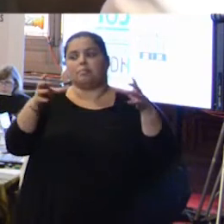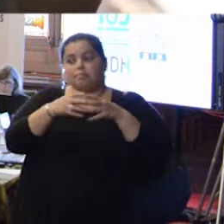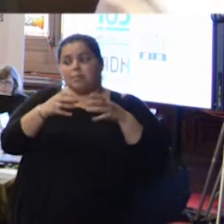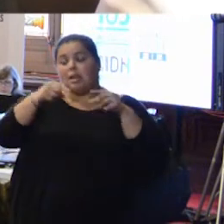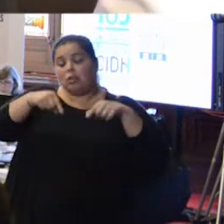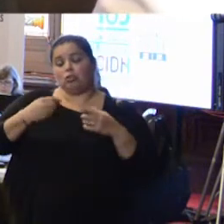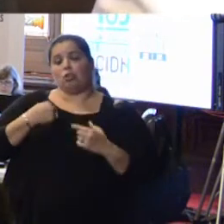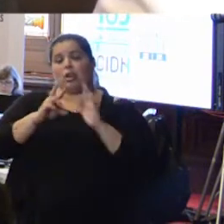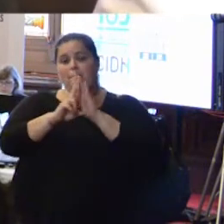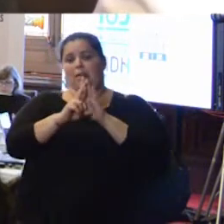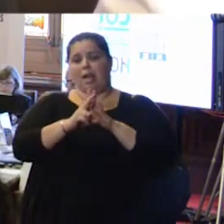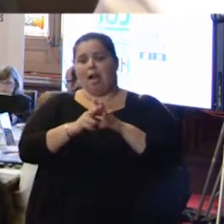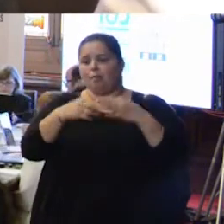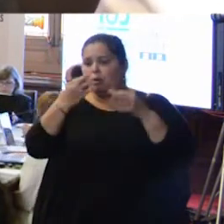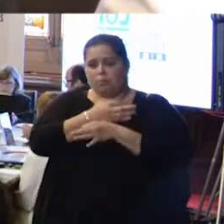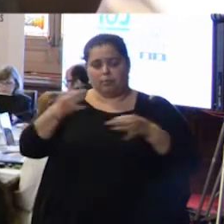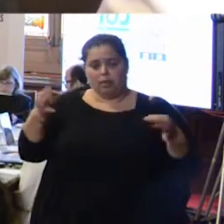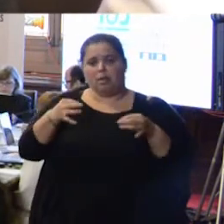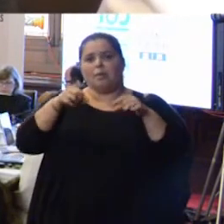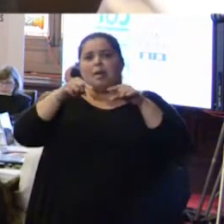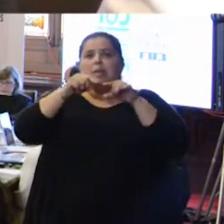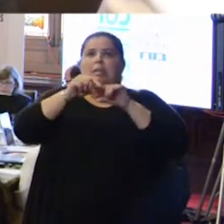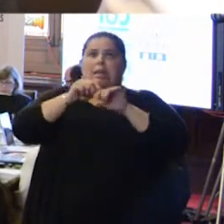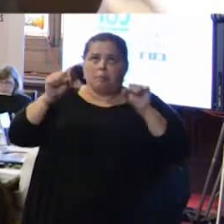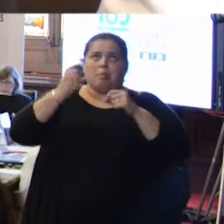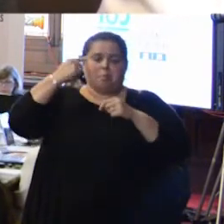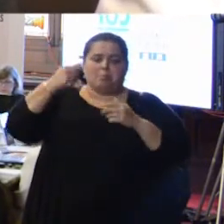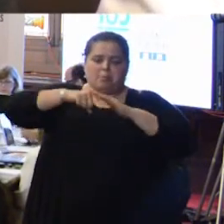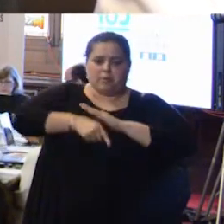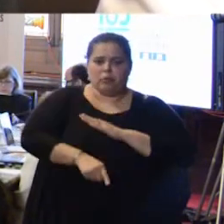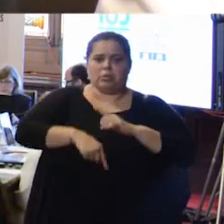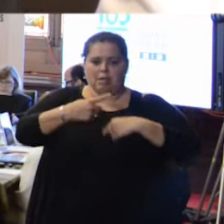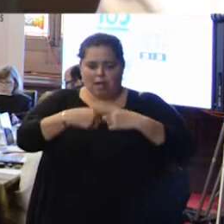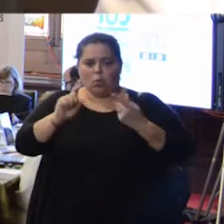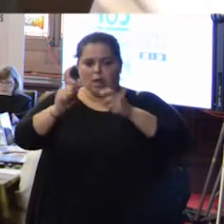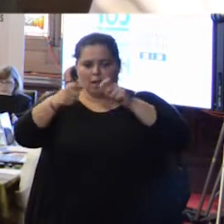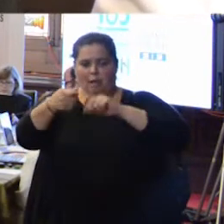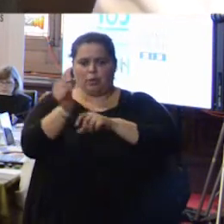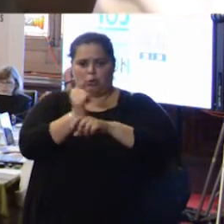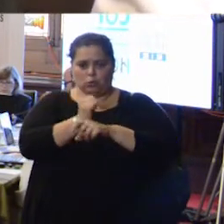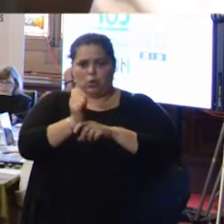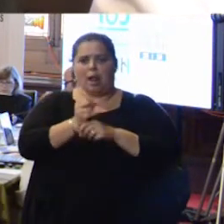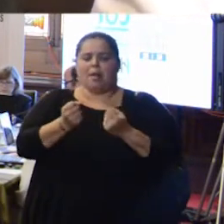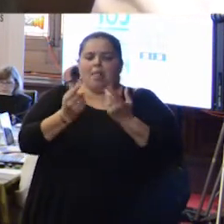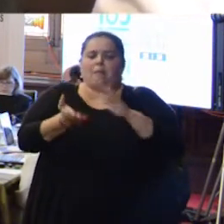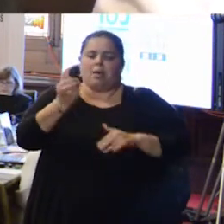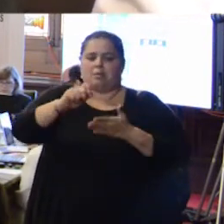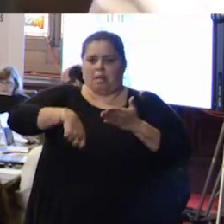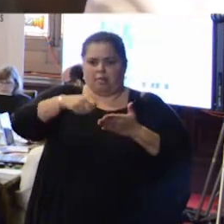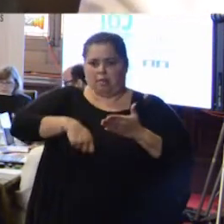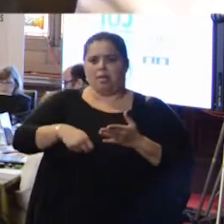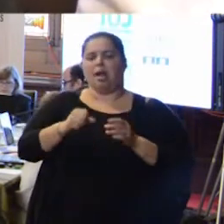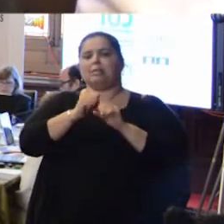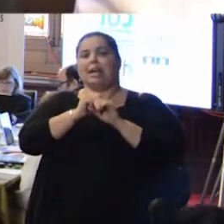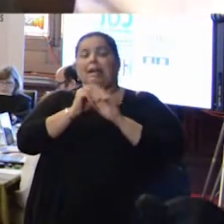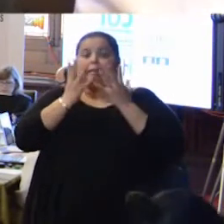respaldamos plenamente, porque sí creemos que puede seguir profundizándose en el cambio institucional para dar mayores garantías. Quiero dar paso